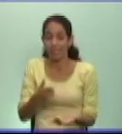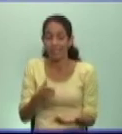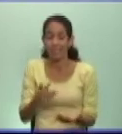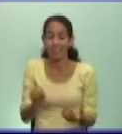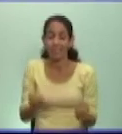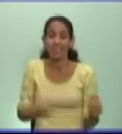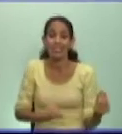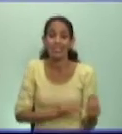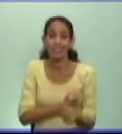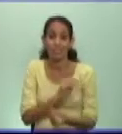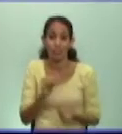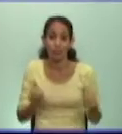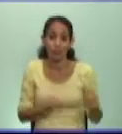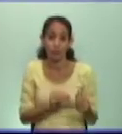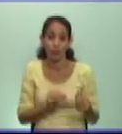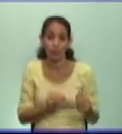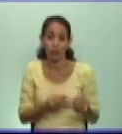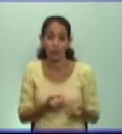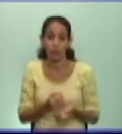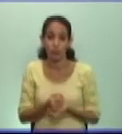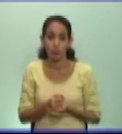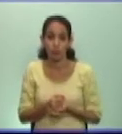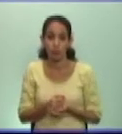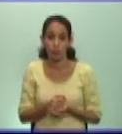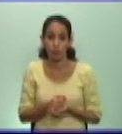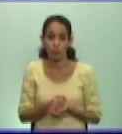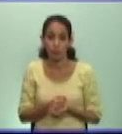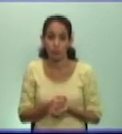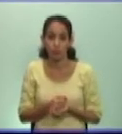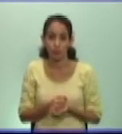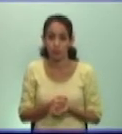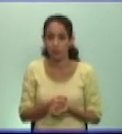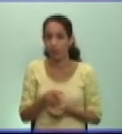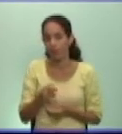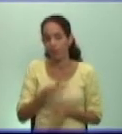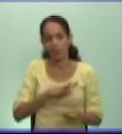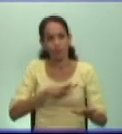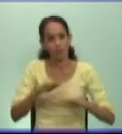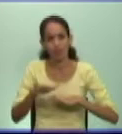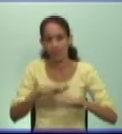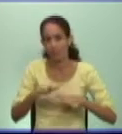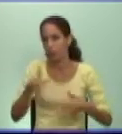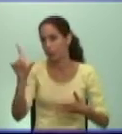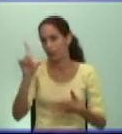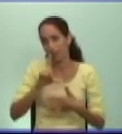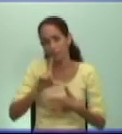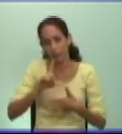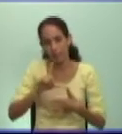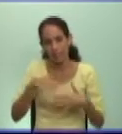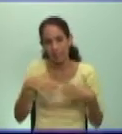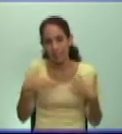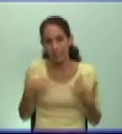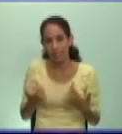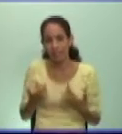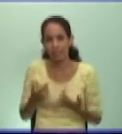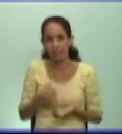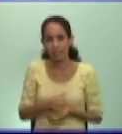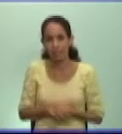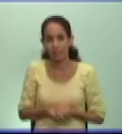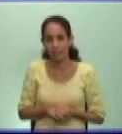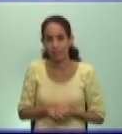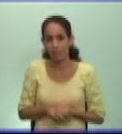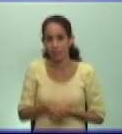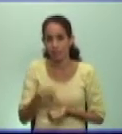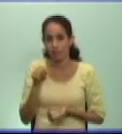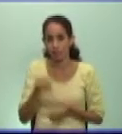auge de esta tendencia revolucionaria. Es una situación que se da en América muy particular, y sobre todo sobre esta